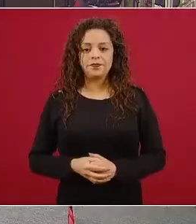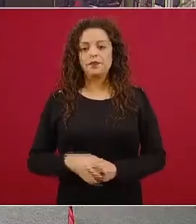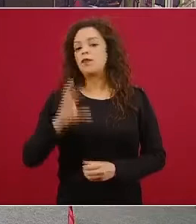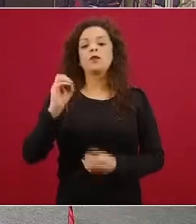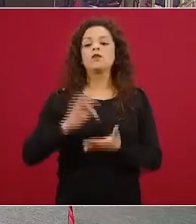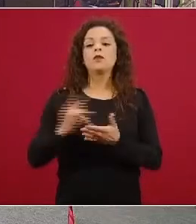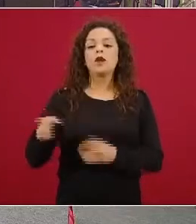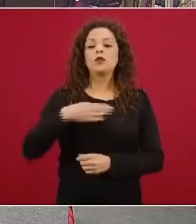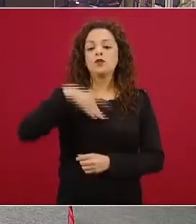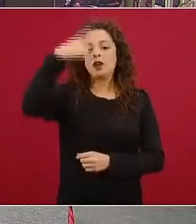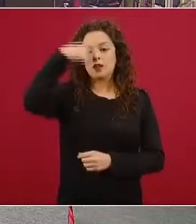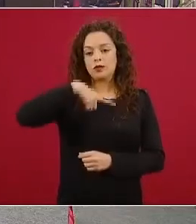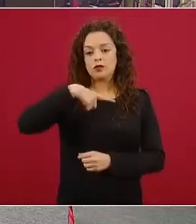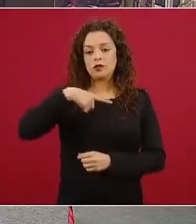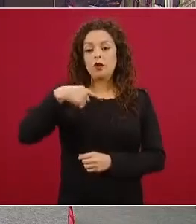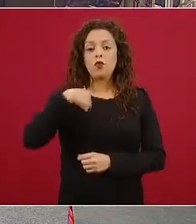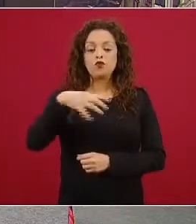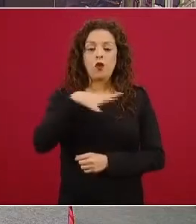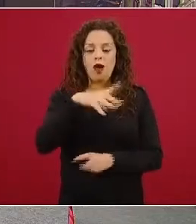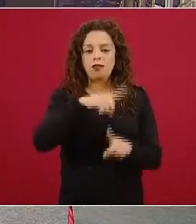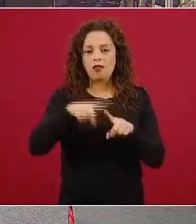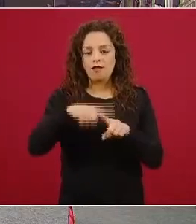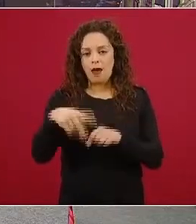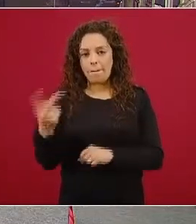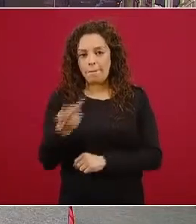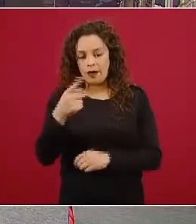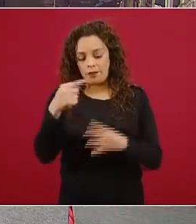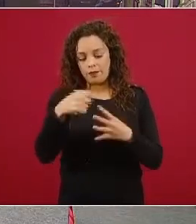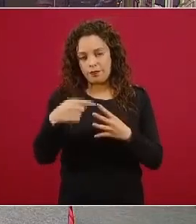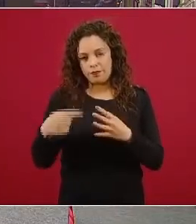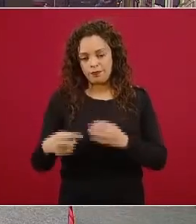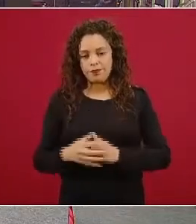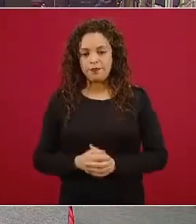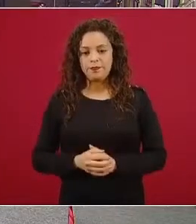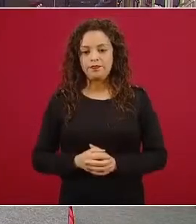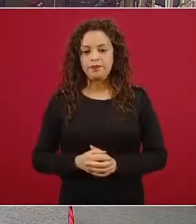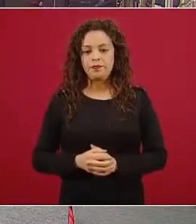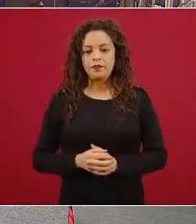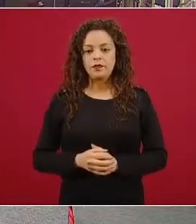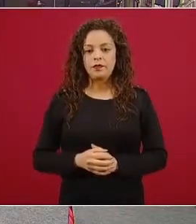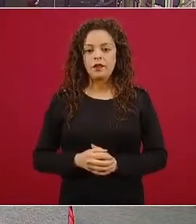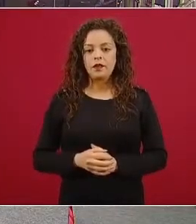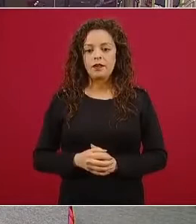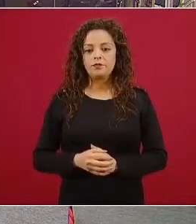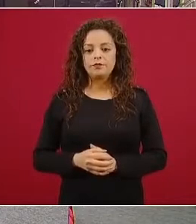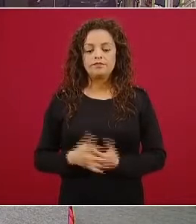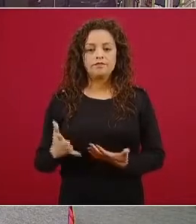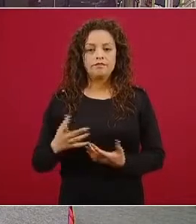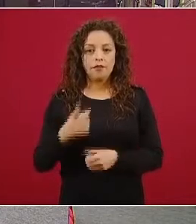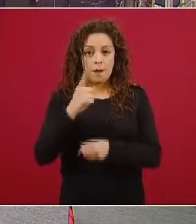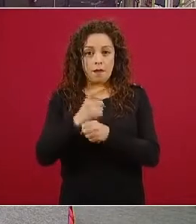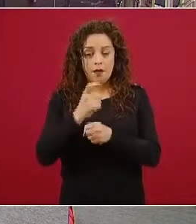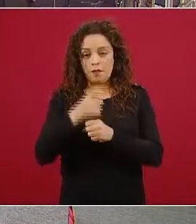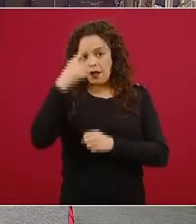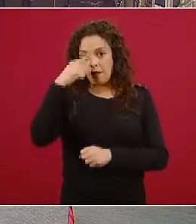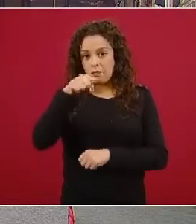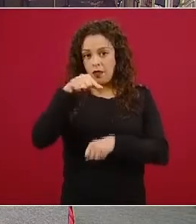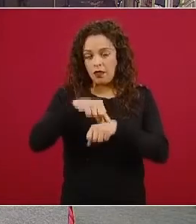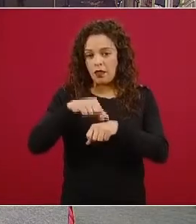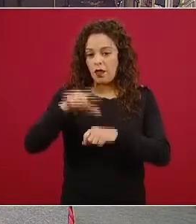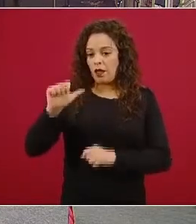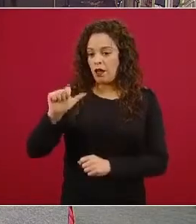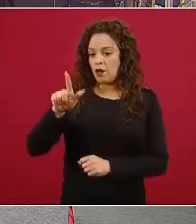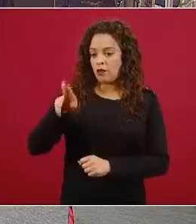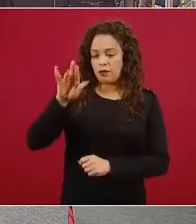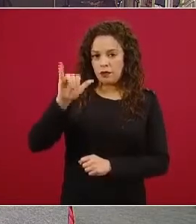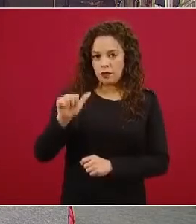Gracias, buenas noches. Pues tengo varias preguntas, no sé si sería la primera para el doctor Alomía, sobre este